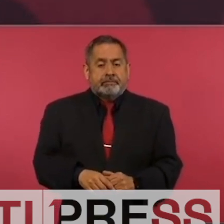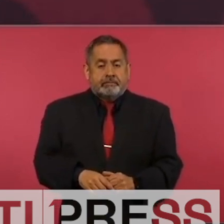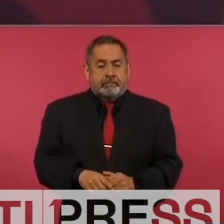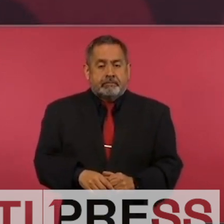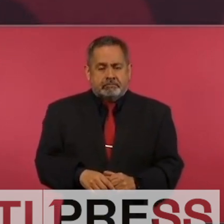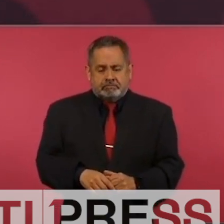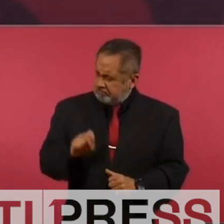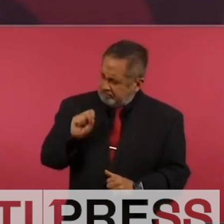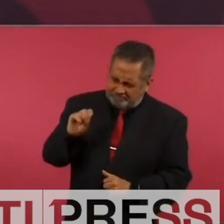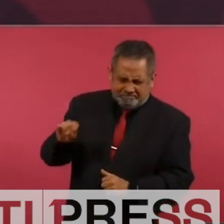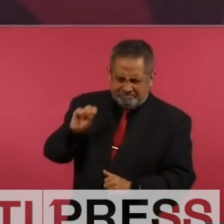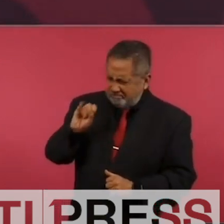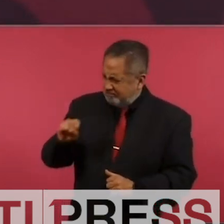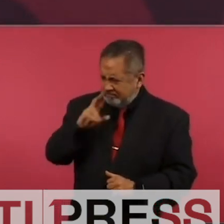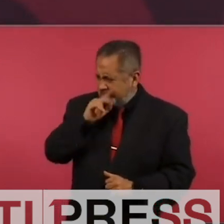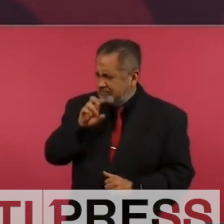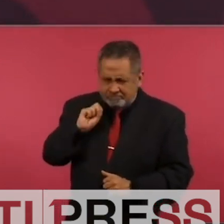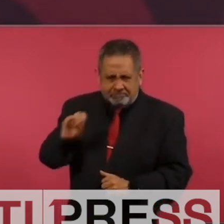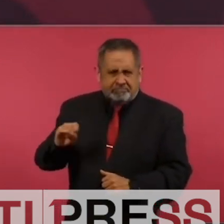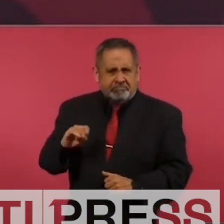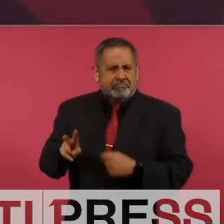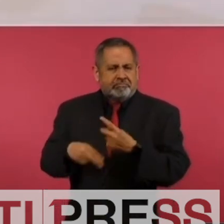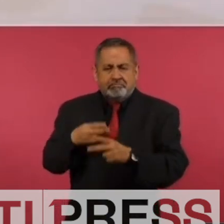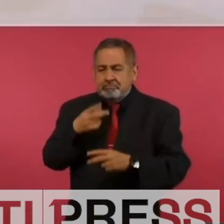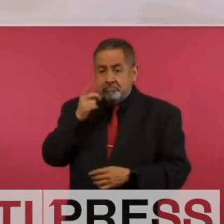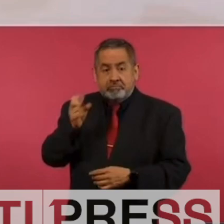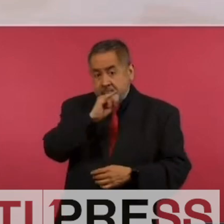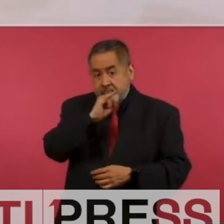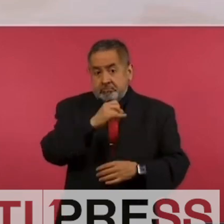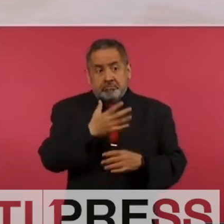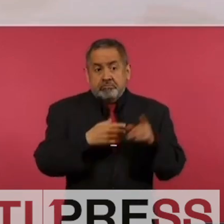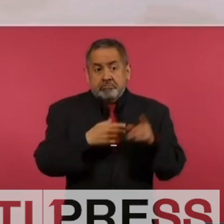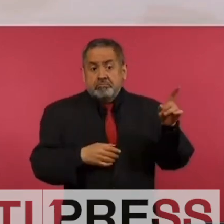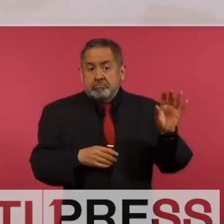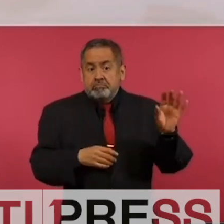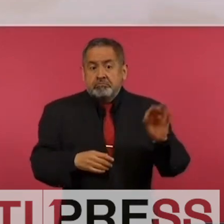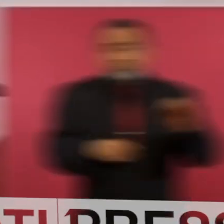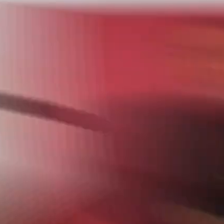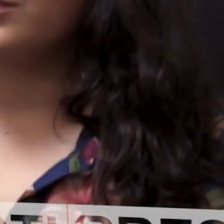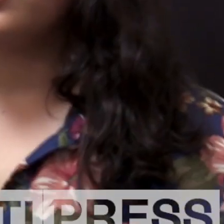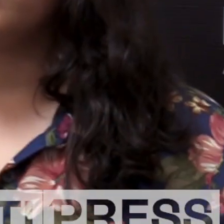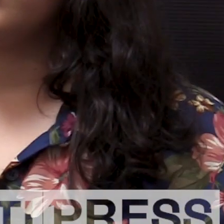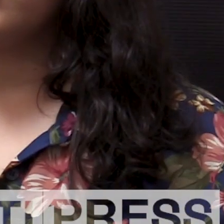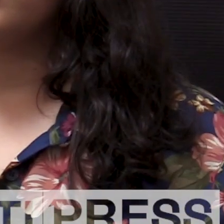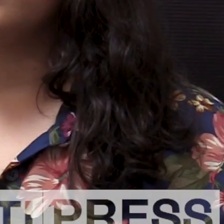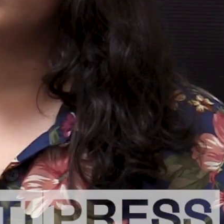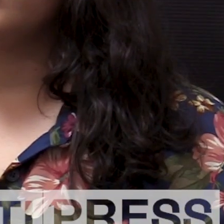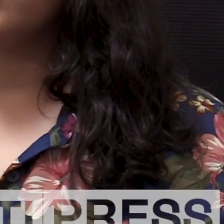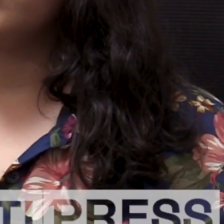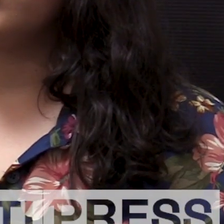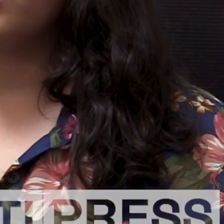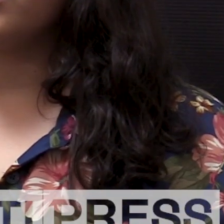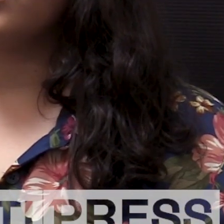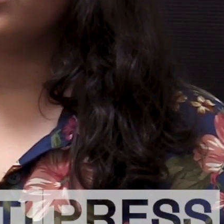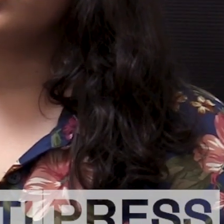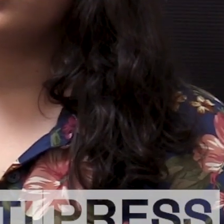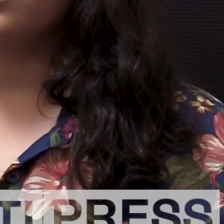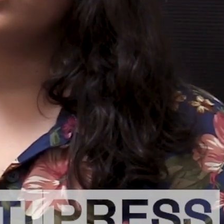pescar, ¿no? Entonces, el emprendimiento encierra eso, o sea, encierra capacitación, encierra ciertas